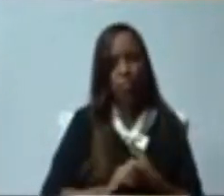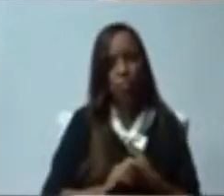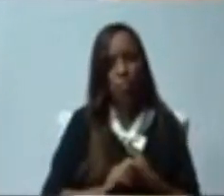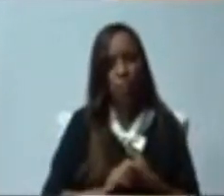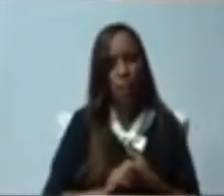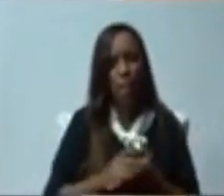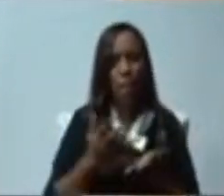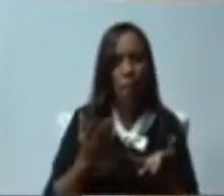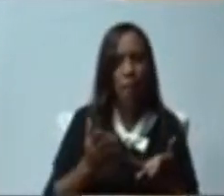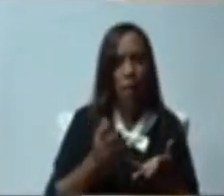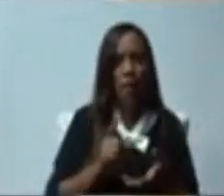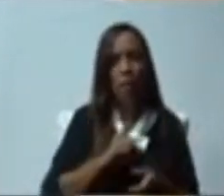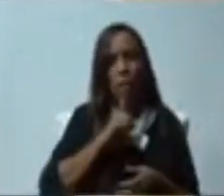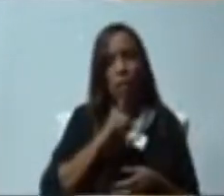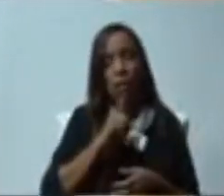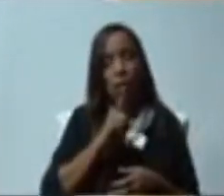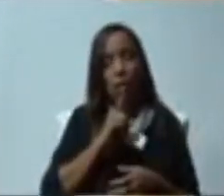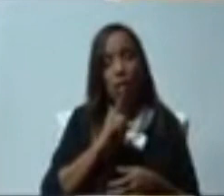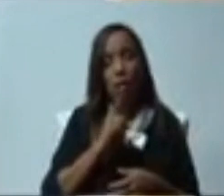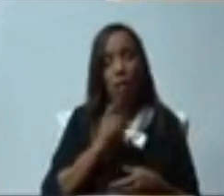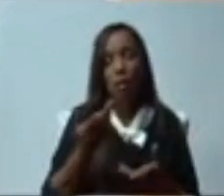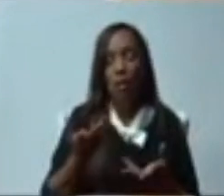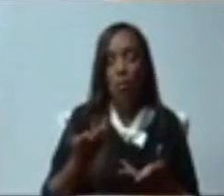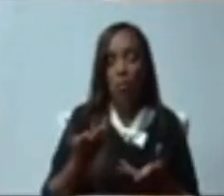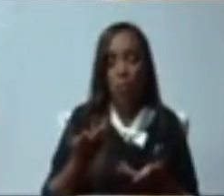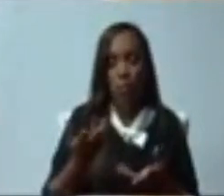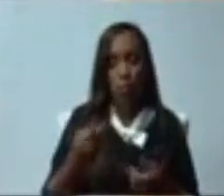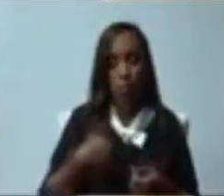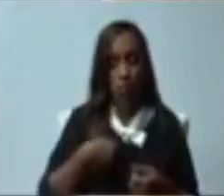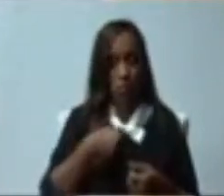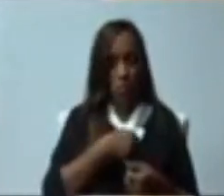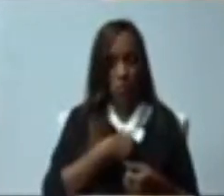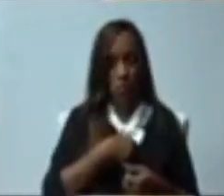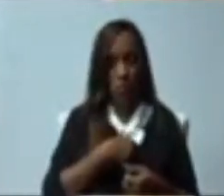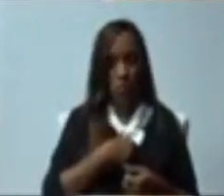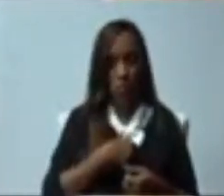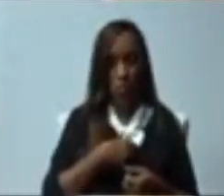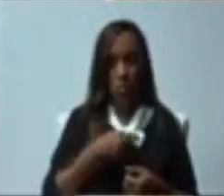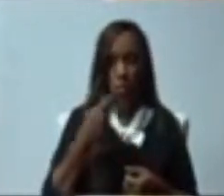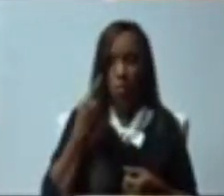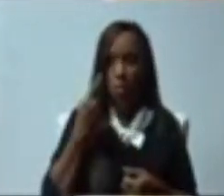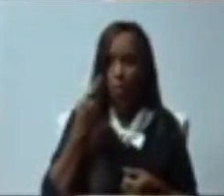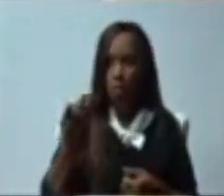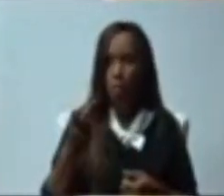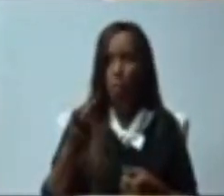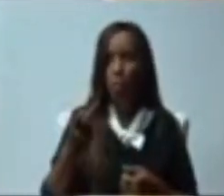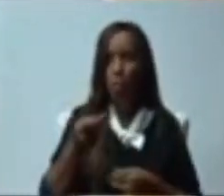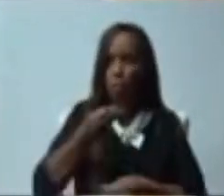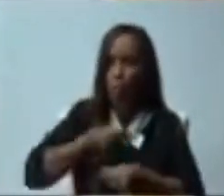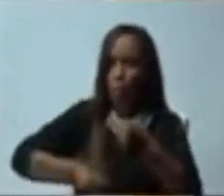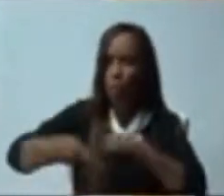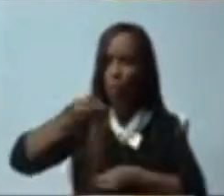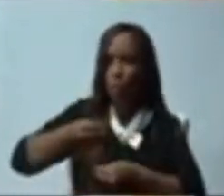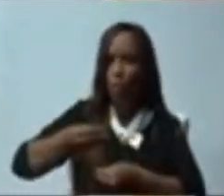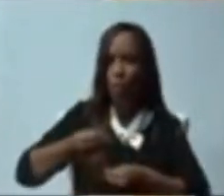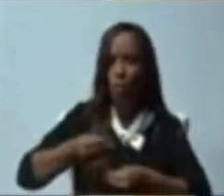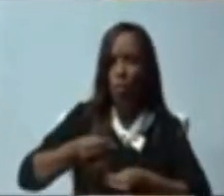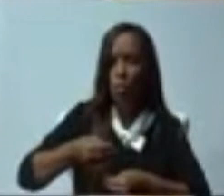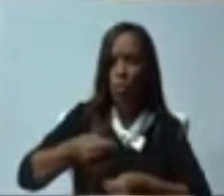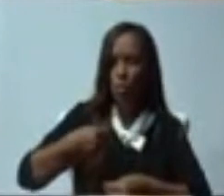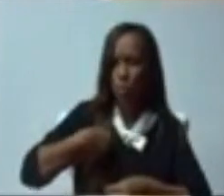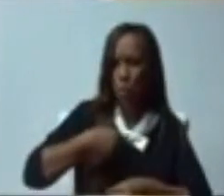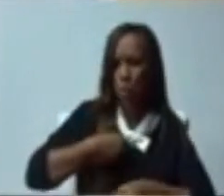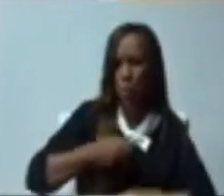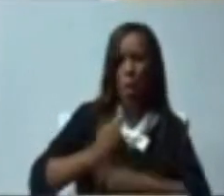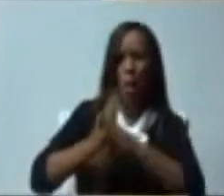industrias. Nosotros no somos enemigos del comercio de ningún tipo. Pero nosotros quizá en algún momento tenemos que